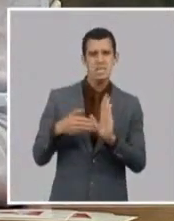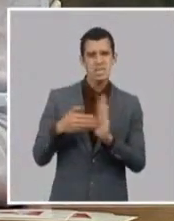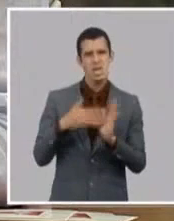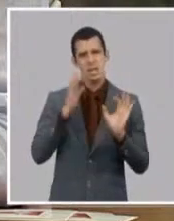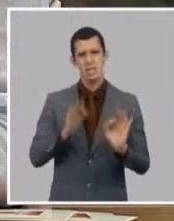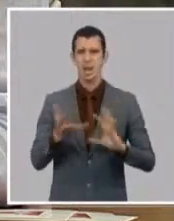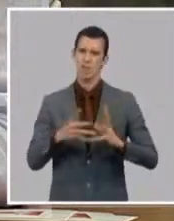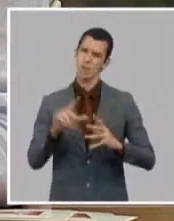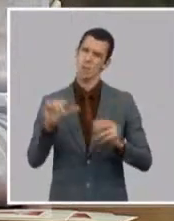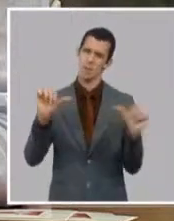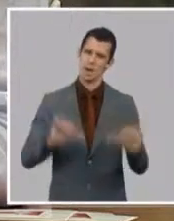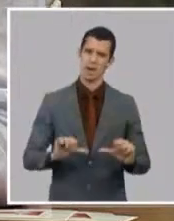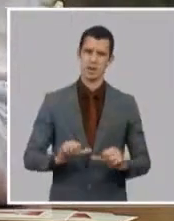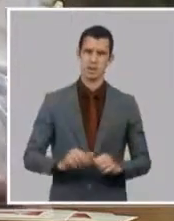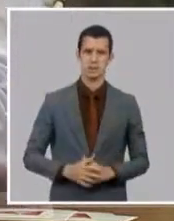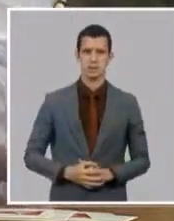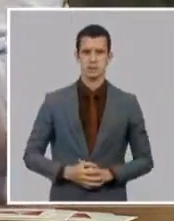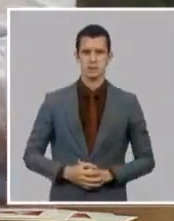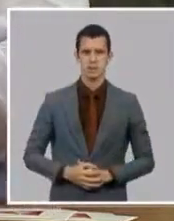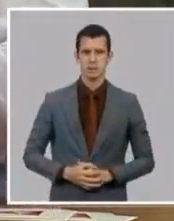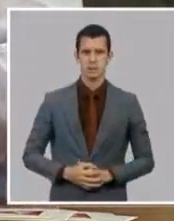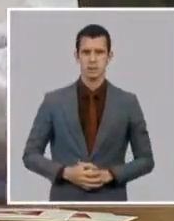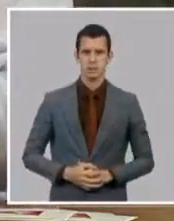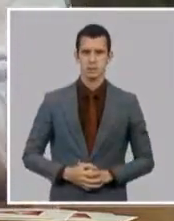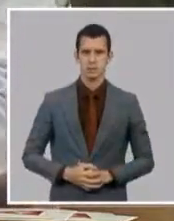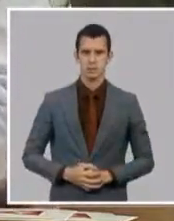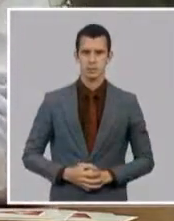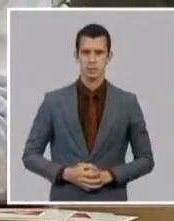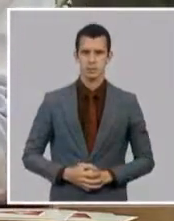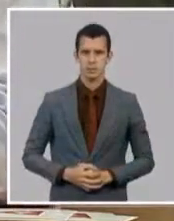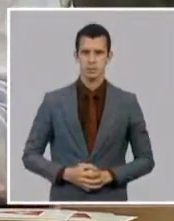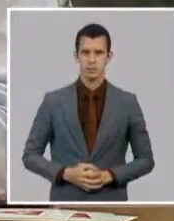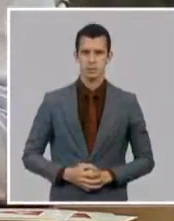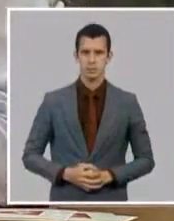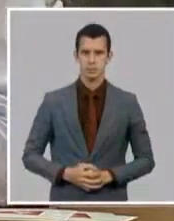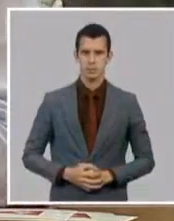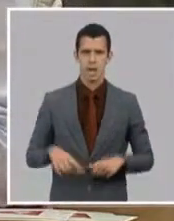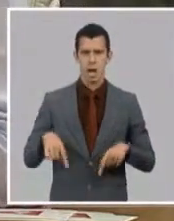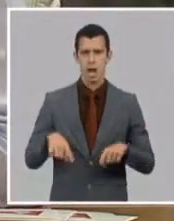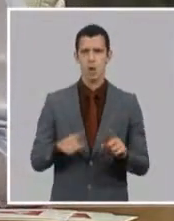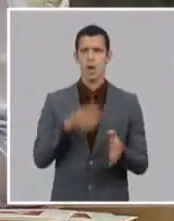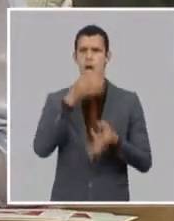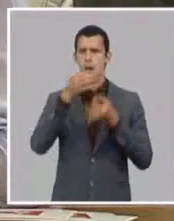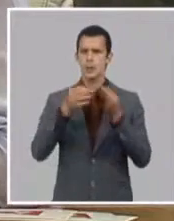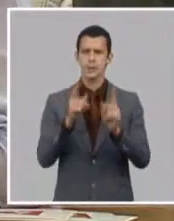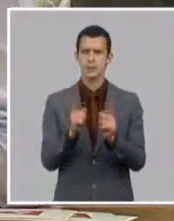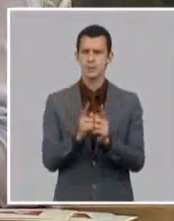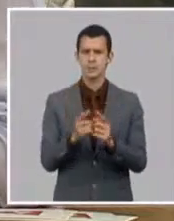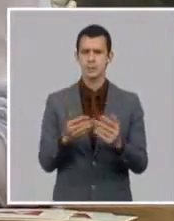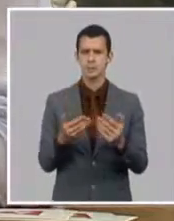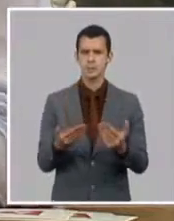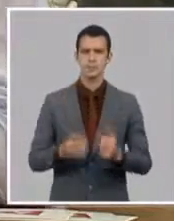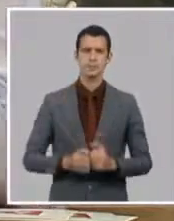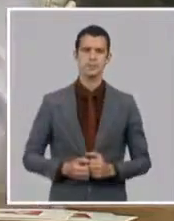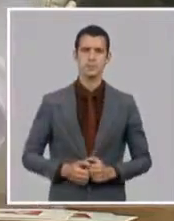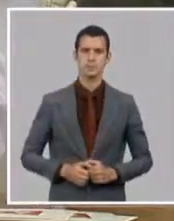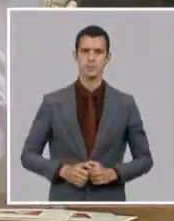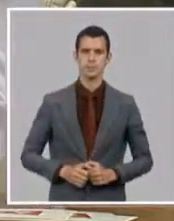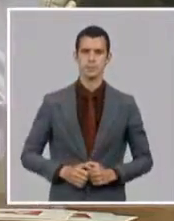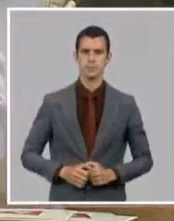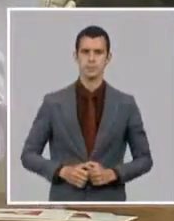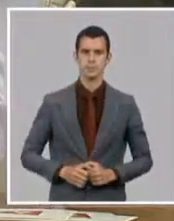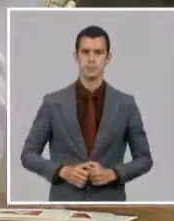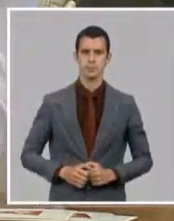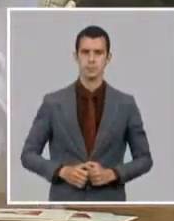maldad. Vamos a detenernos también un momentico en los antecedentes y qué lecturas podemos hacer, o algunas de las lecturas que podemos